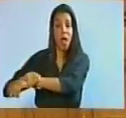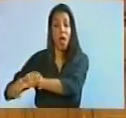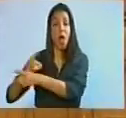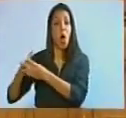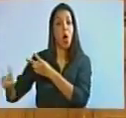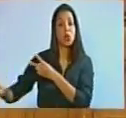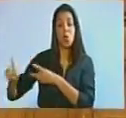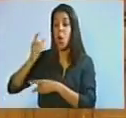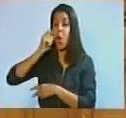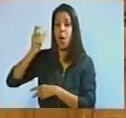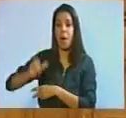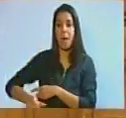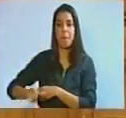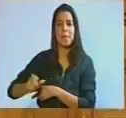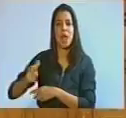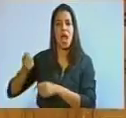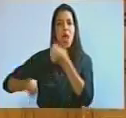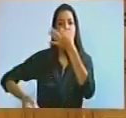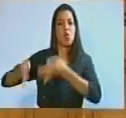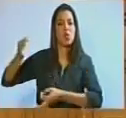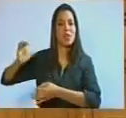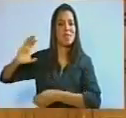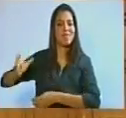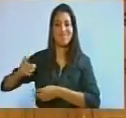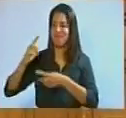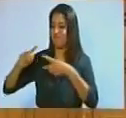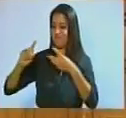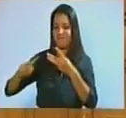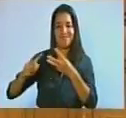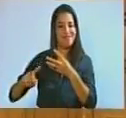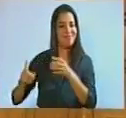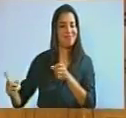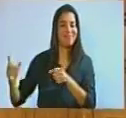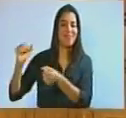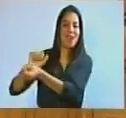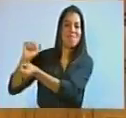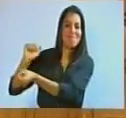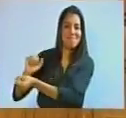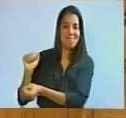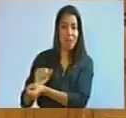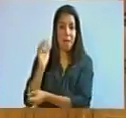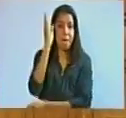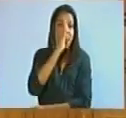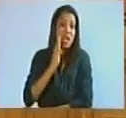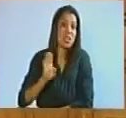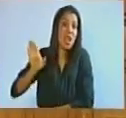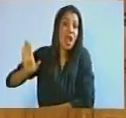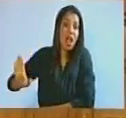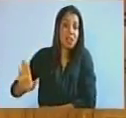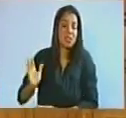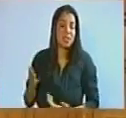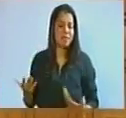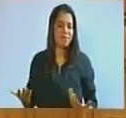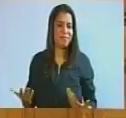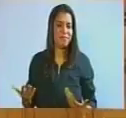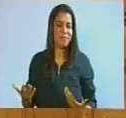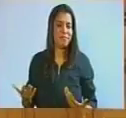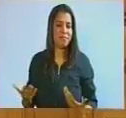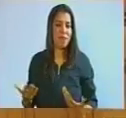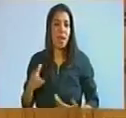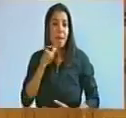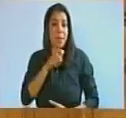proceso judicial, y pare de contar. E igualmente, por cierto que se han ido callando,